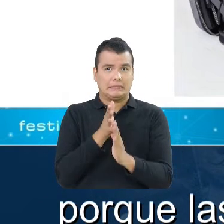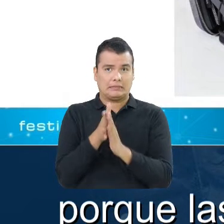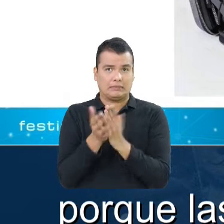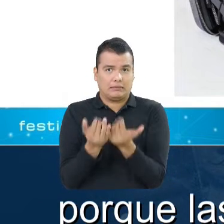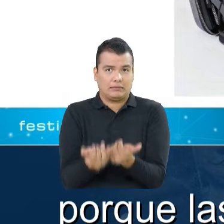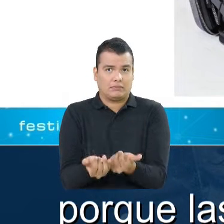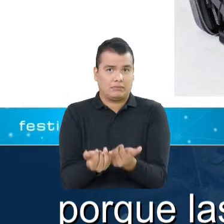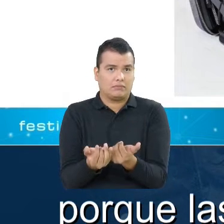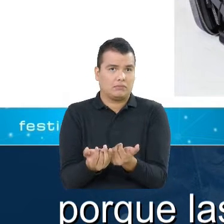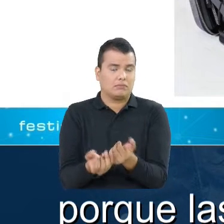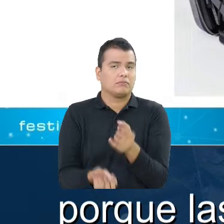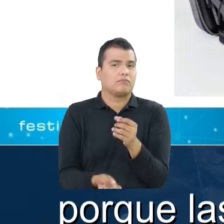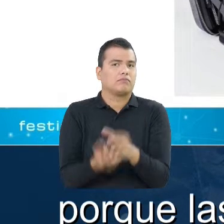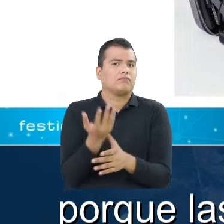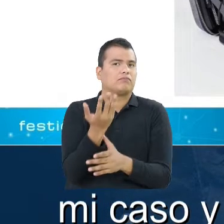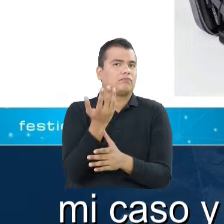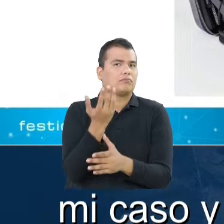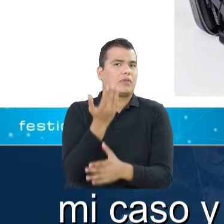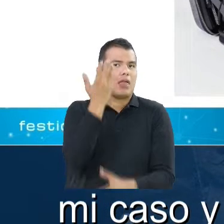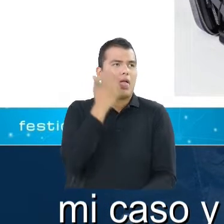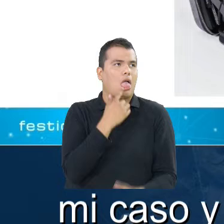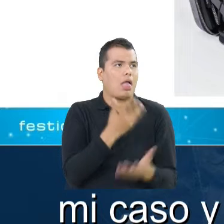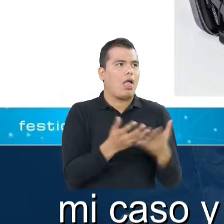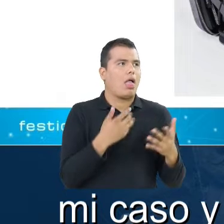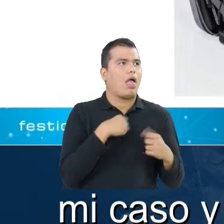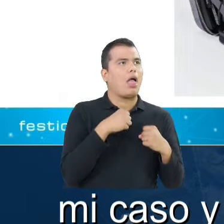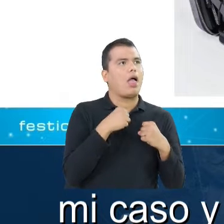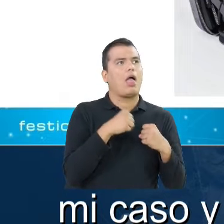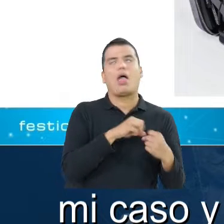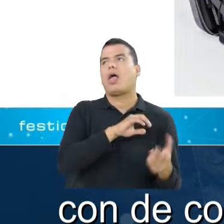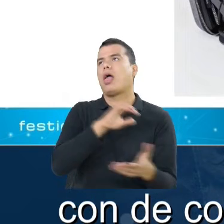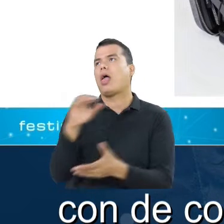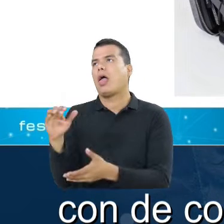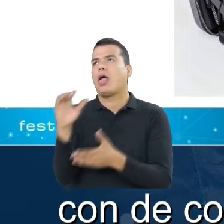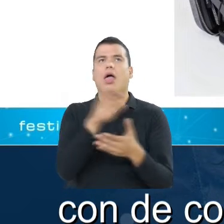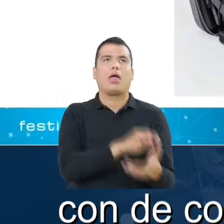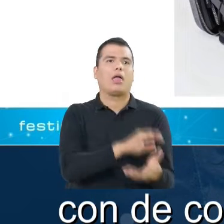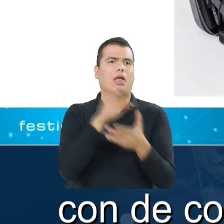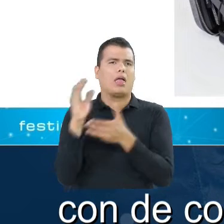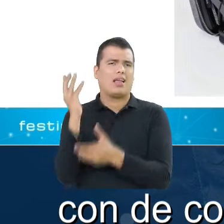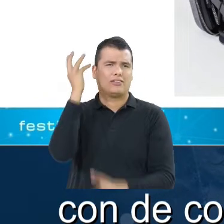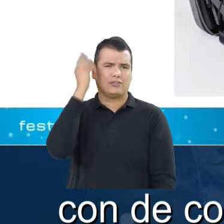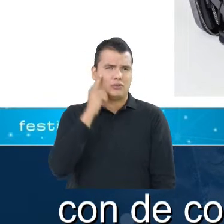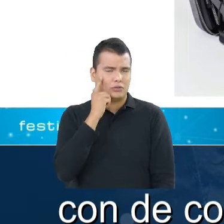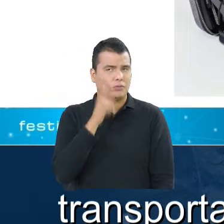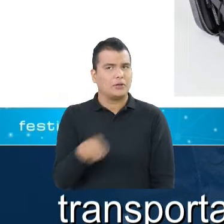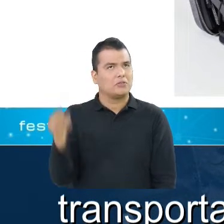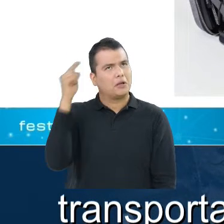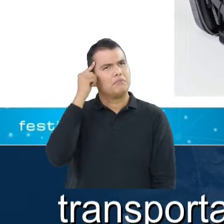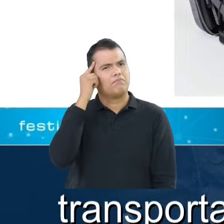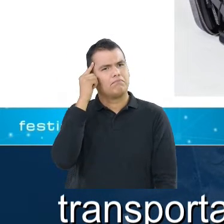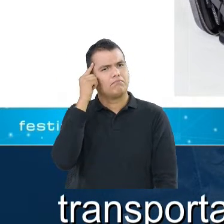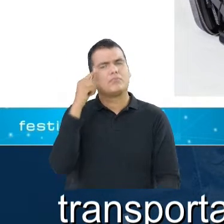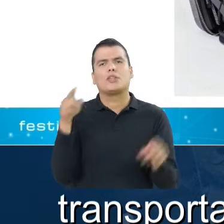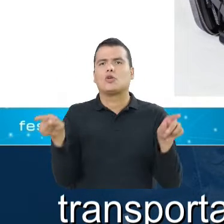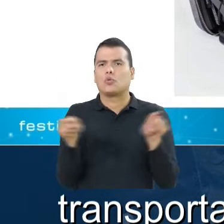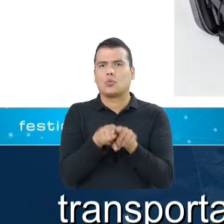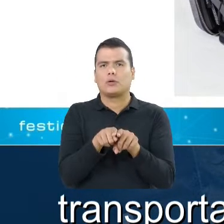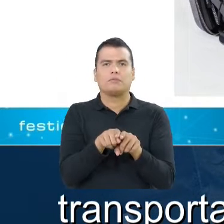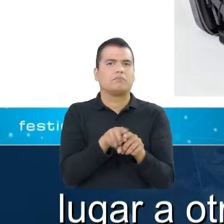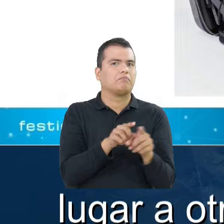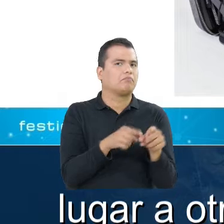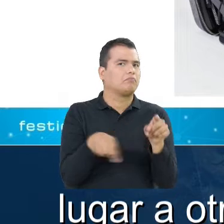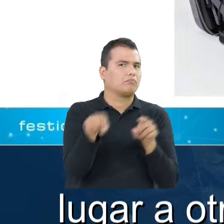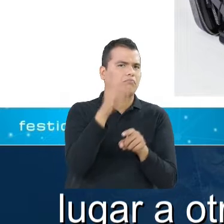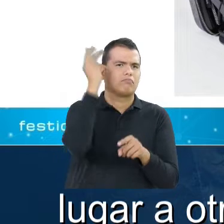contar, surgía del día a día de transportar todas estas cosas de un lugar a otro. Pero a ustedes también les debe estar pasando. Ustedes también pueden tener problemas